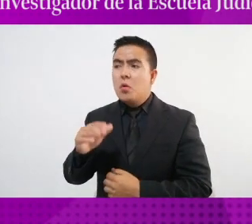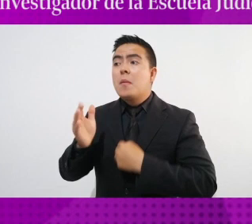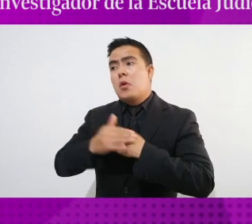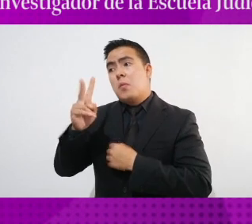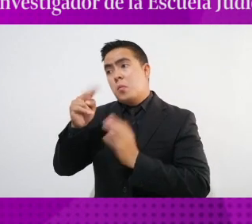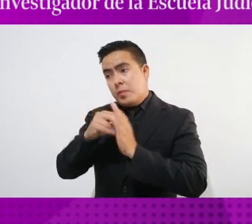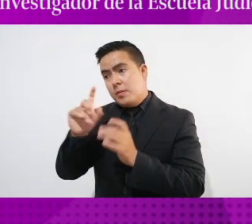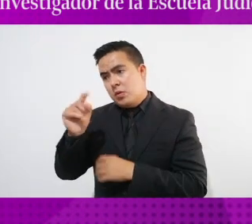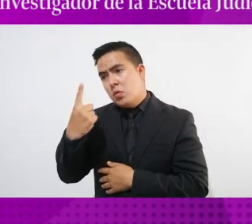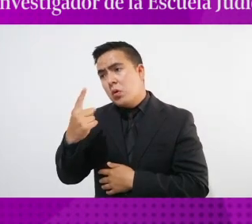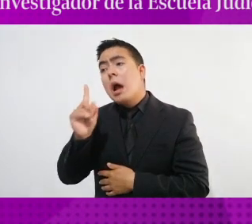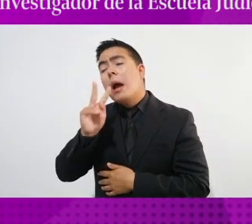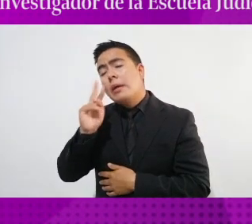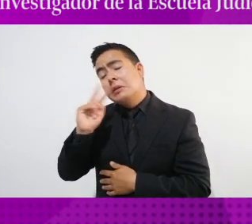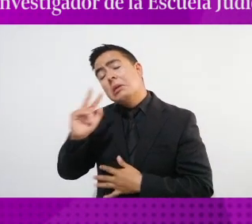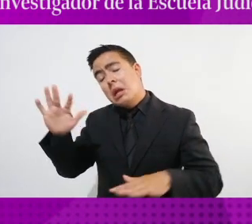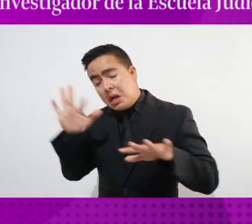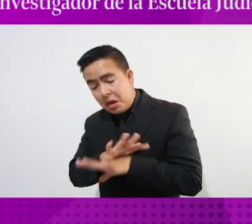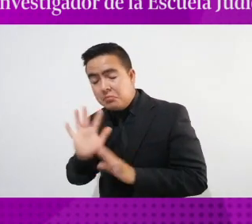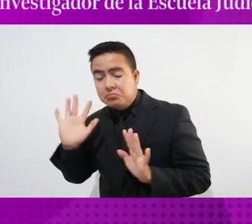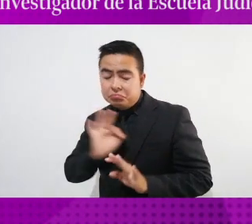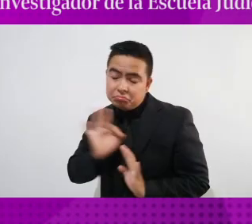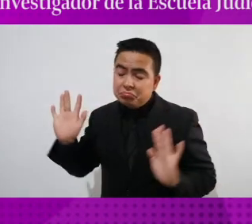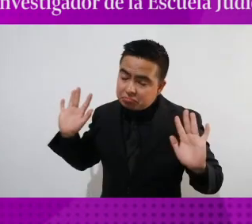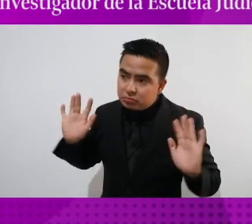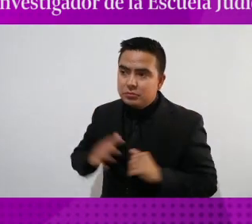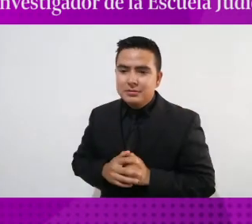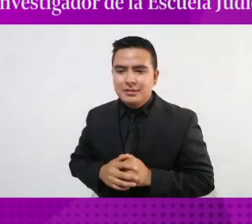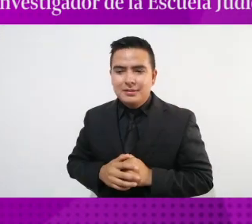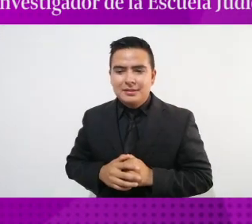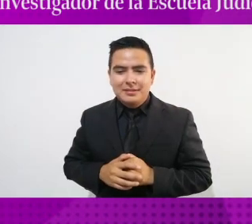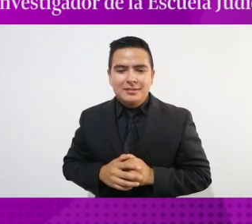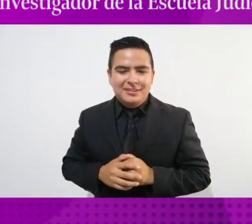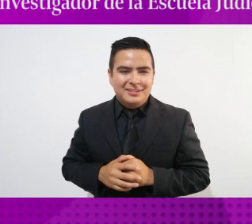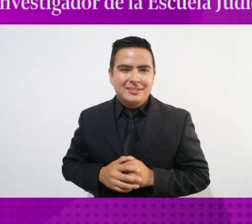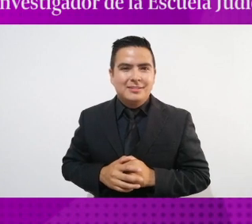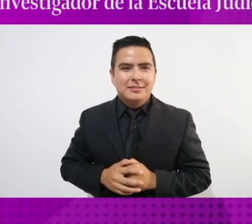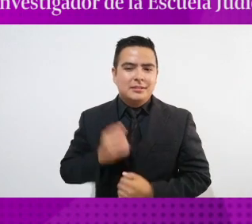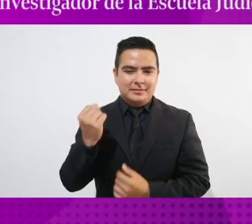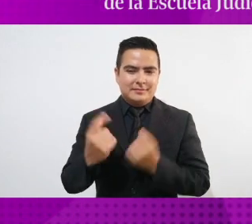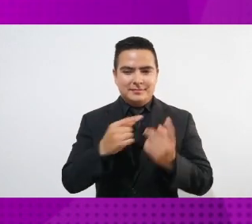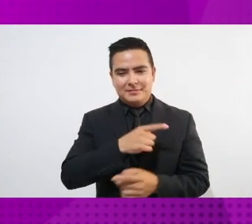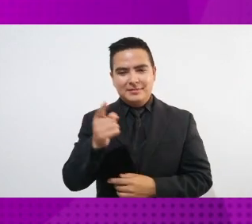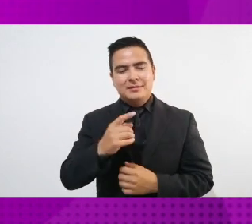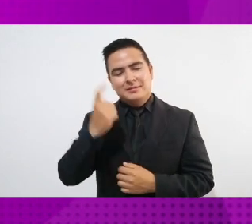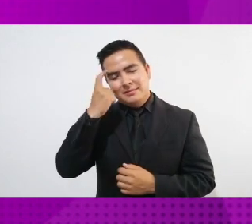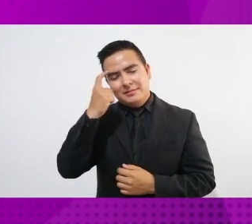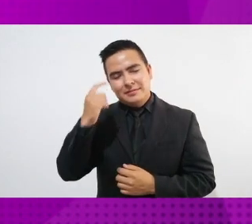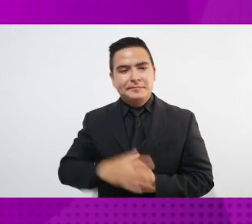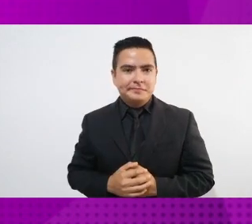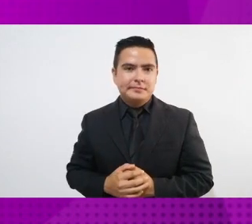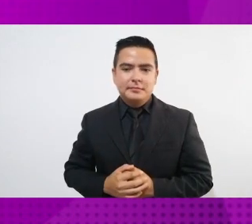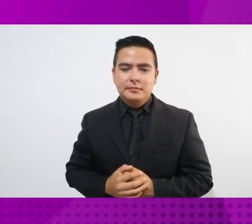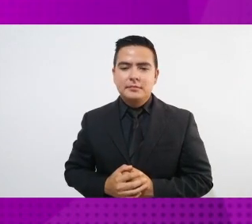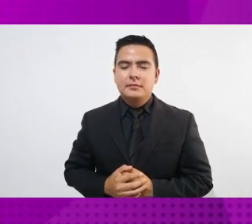año que entra y allá en 2021 pues veremos si podemos hacer la elección. Veo que se está sonriendo porque seguramente ya sé